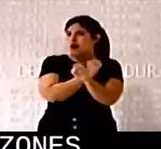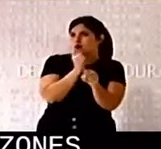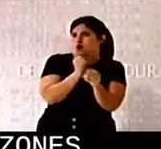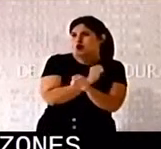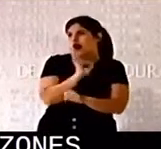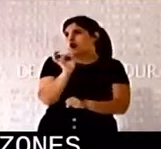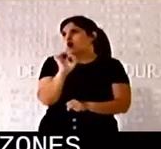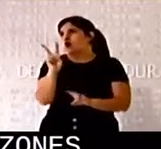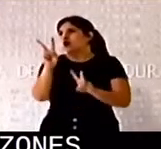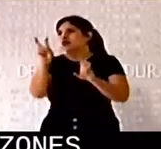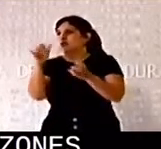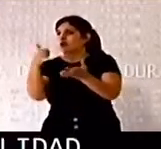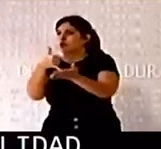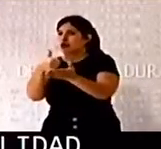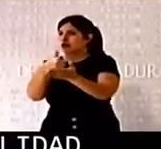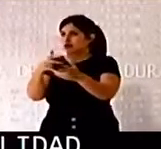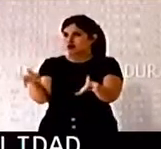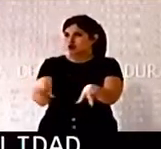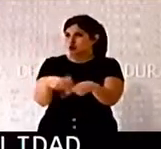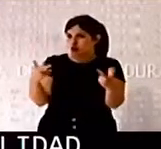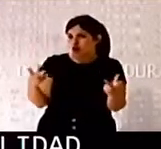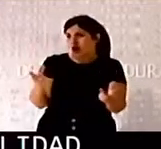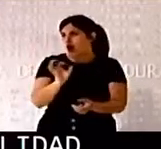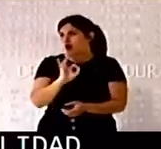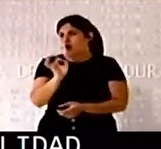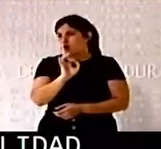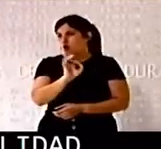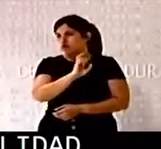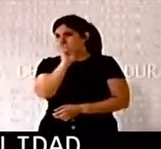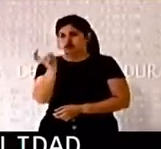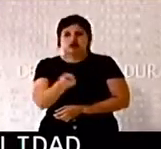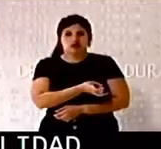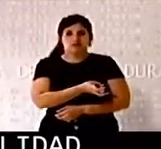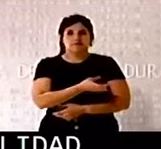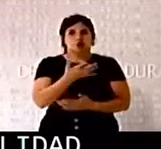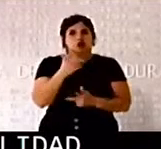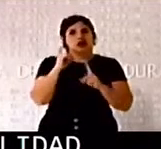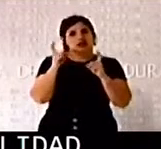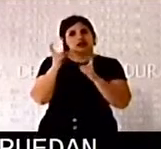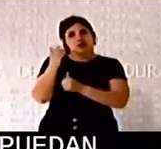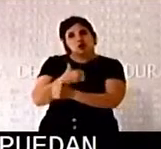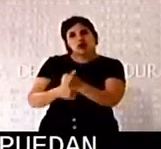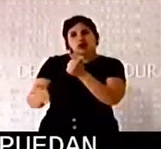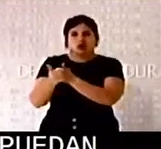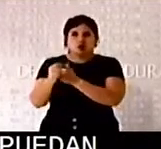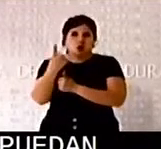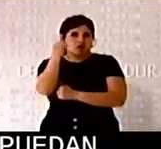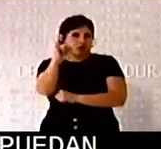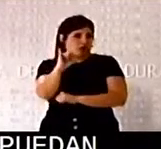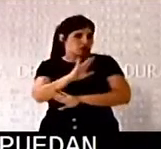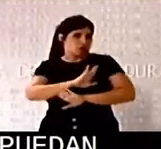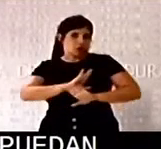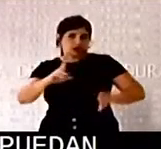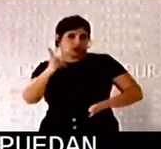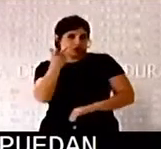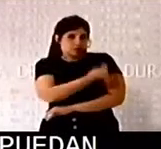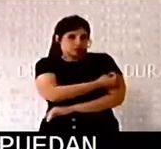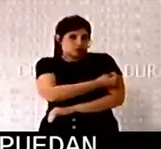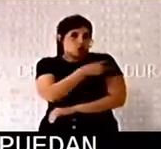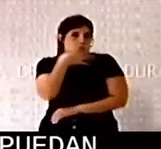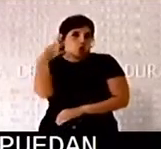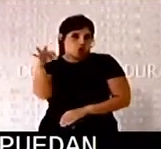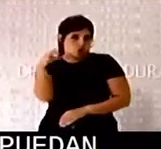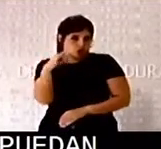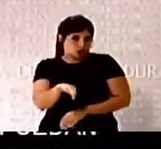de vulnerabilidad social, por cualquier tipo de razón, que puedan acudir a las dos dosis, pues a lo